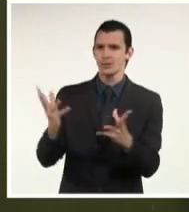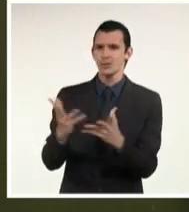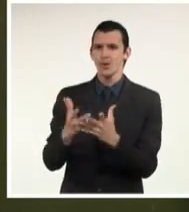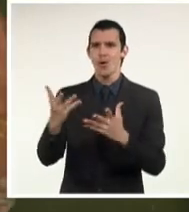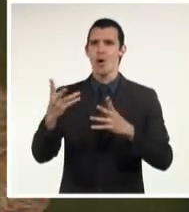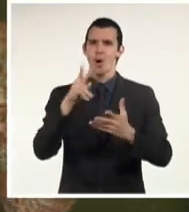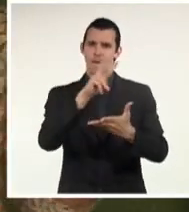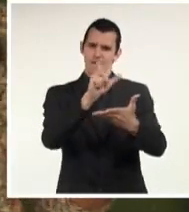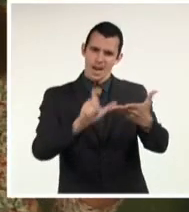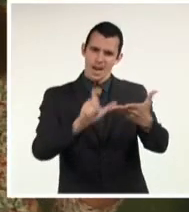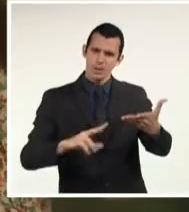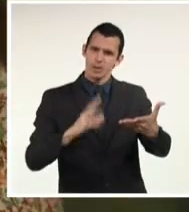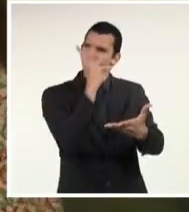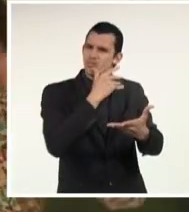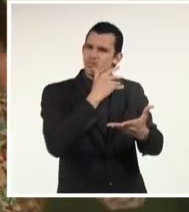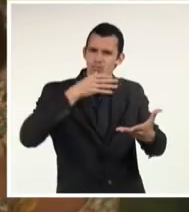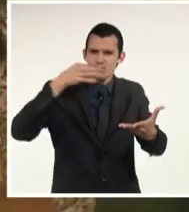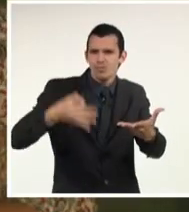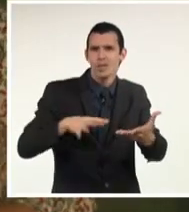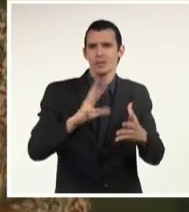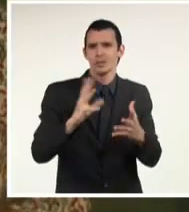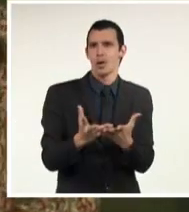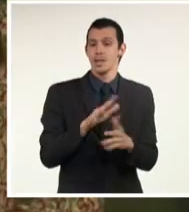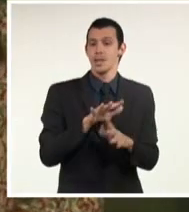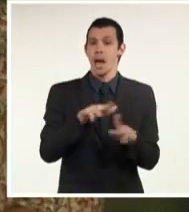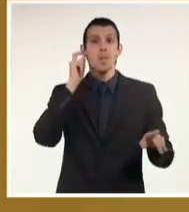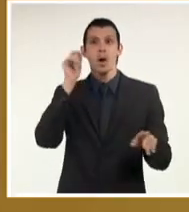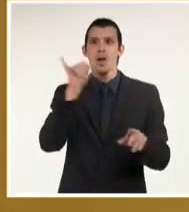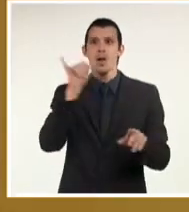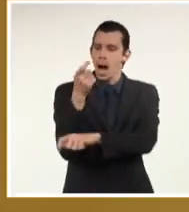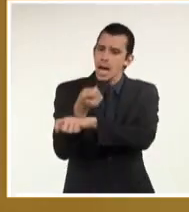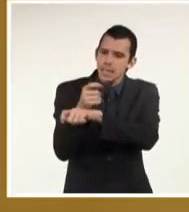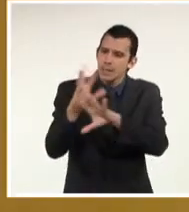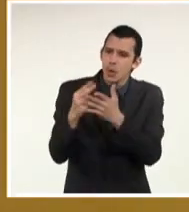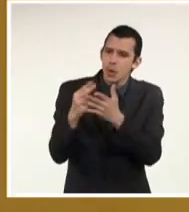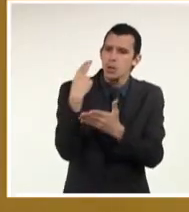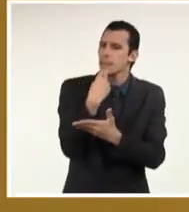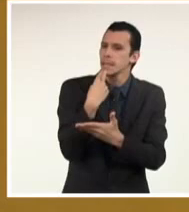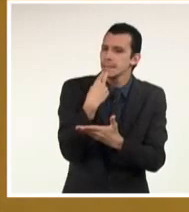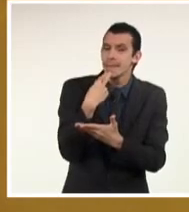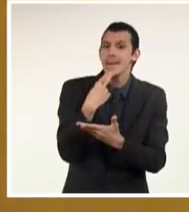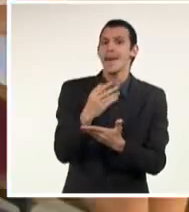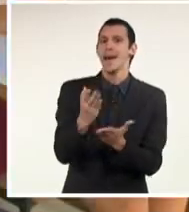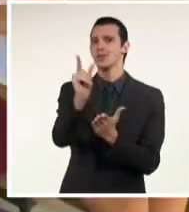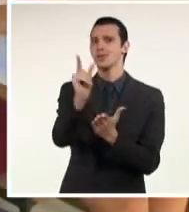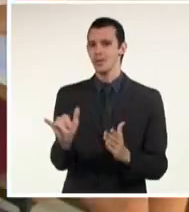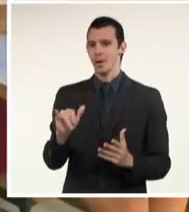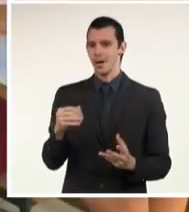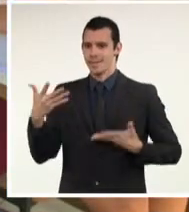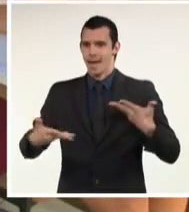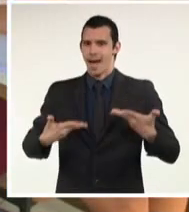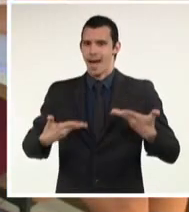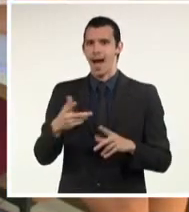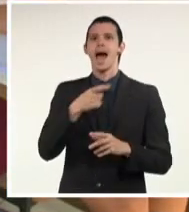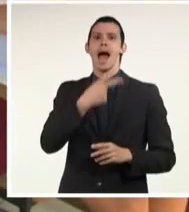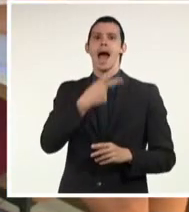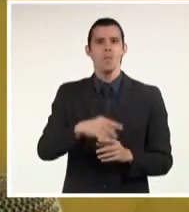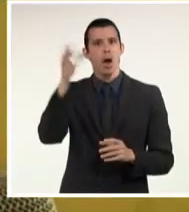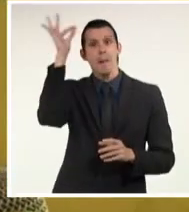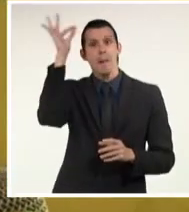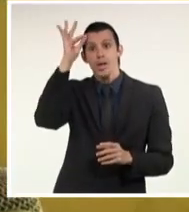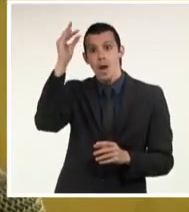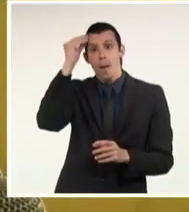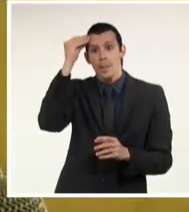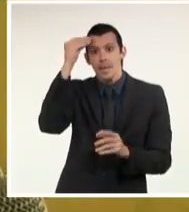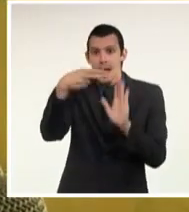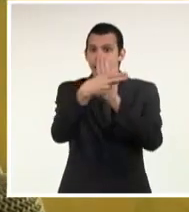con la obra martiana se convierte en motivación para los alumnos durante una clase de lengua española. Martí era un